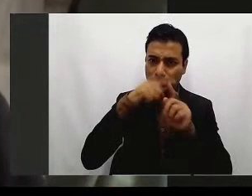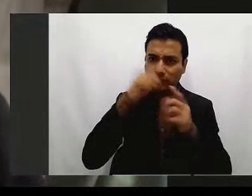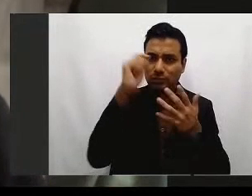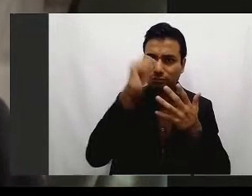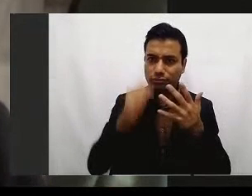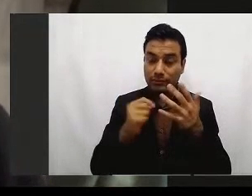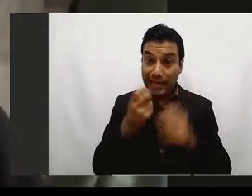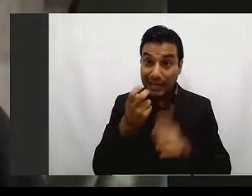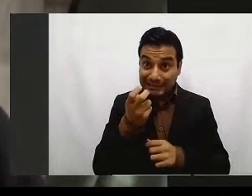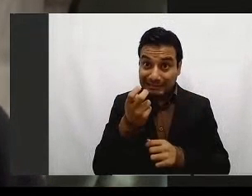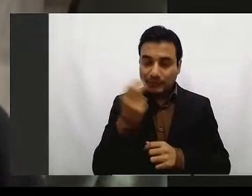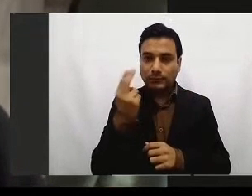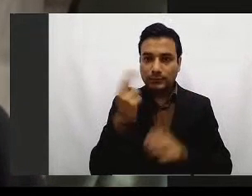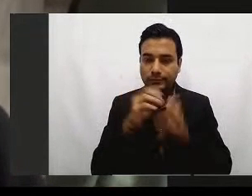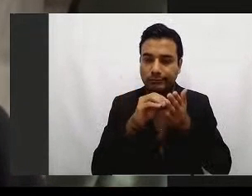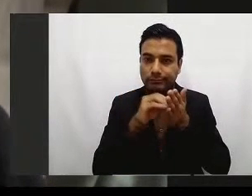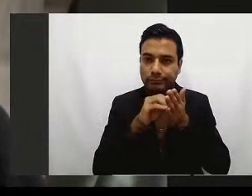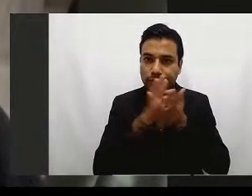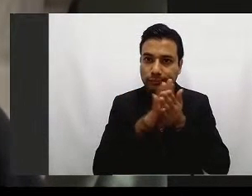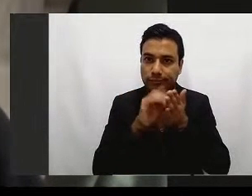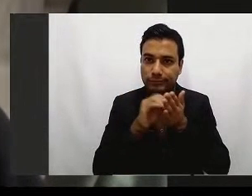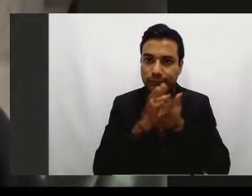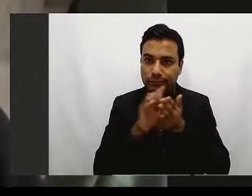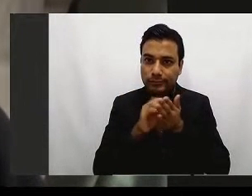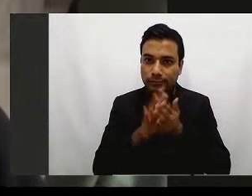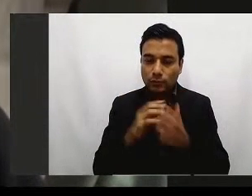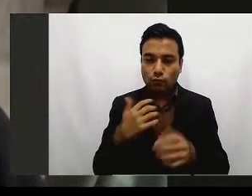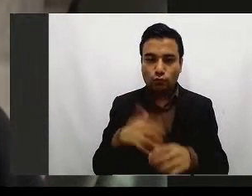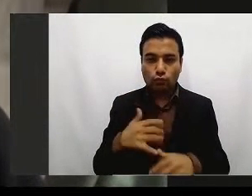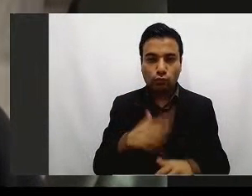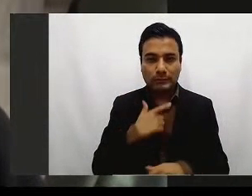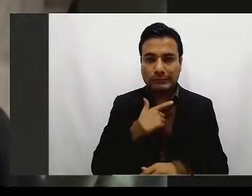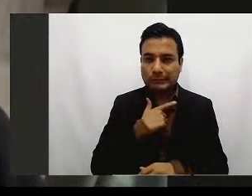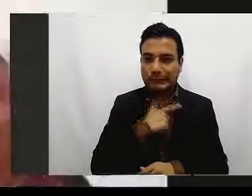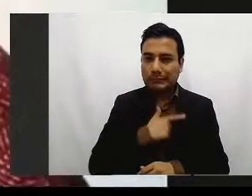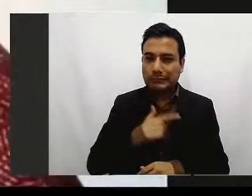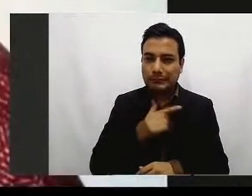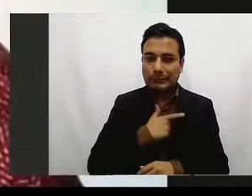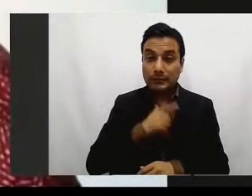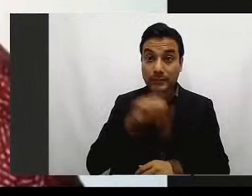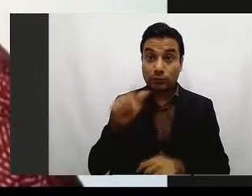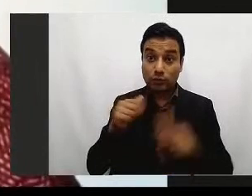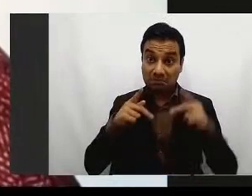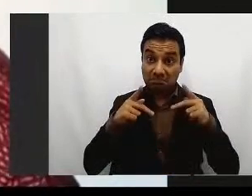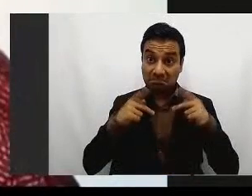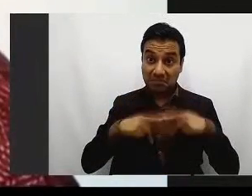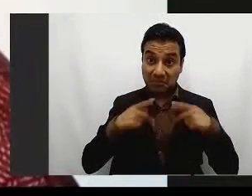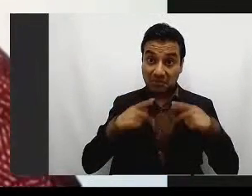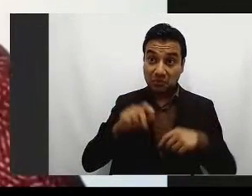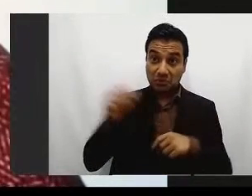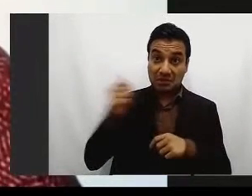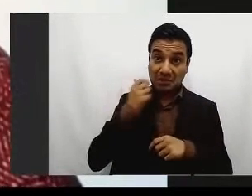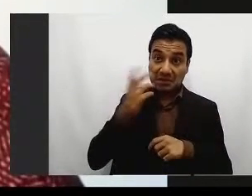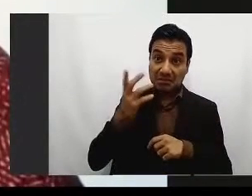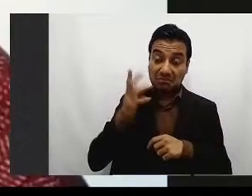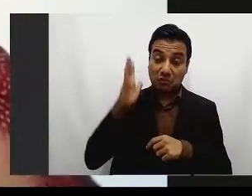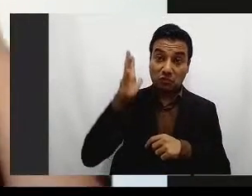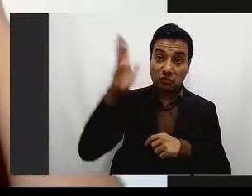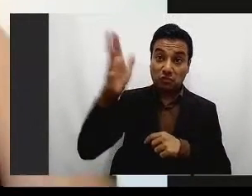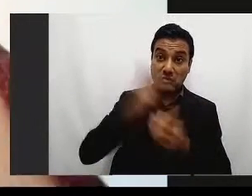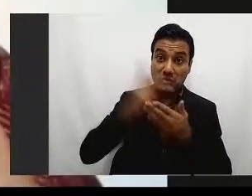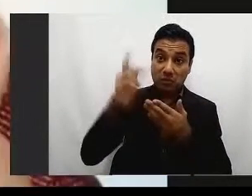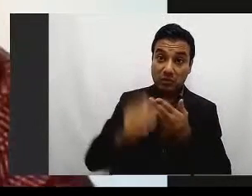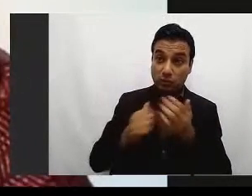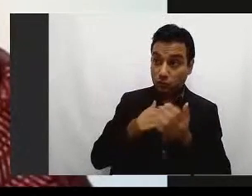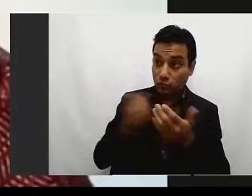documentar esto ha sido extraordinario, y compartirlo con gente que quiera desarrollar algo a futuro suena muy